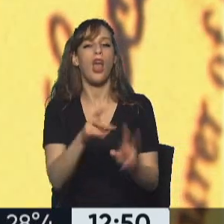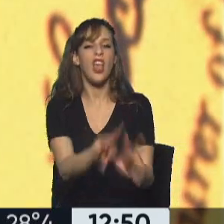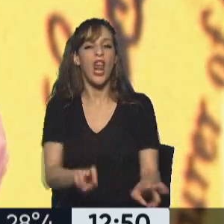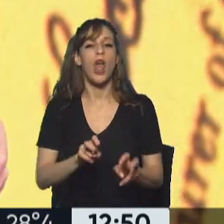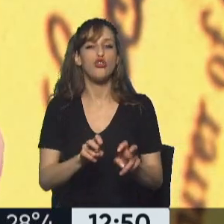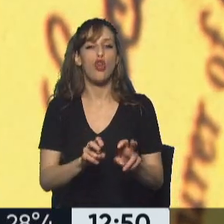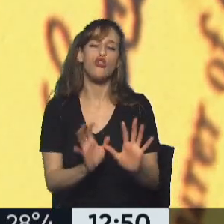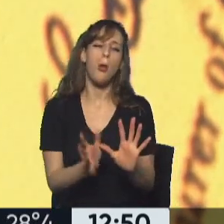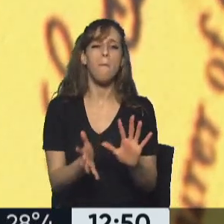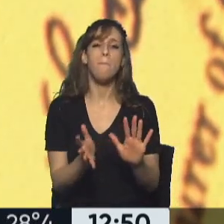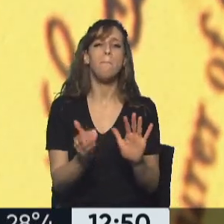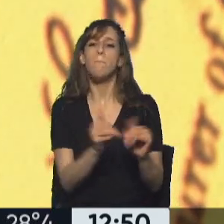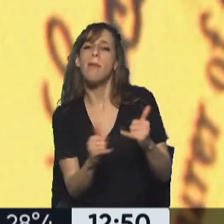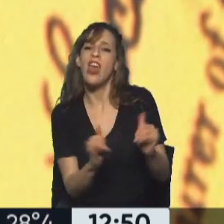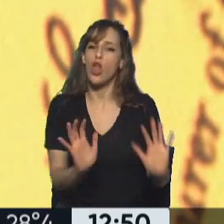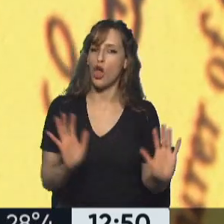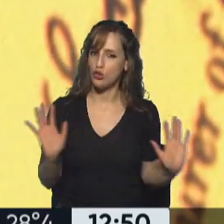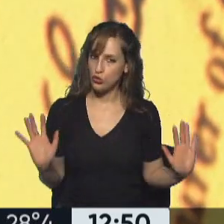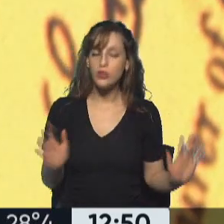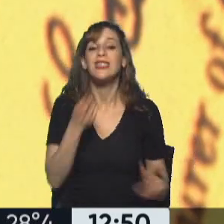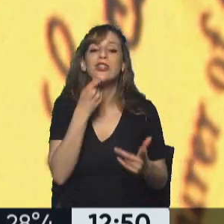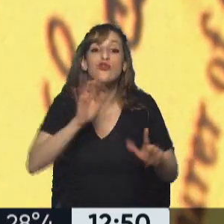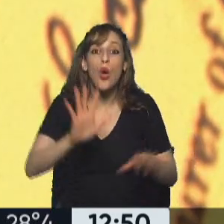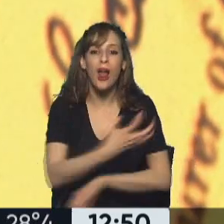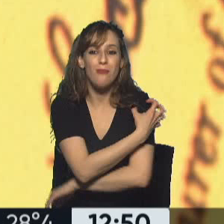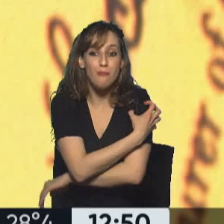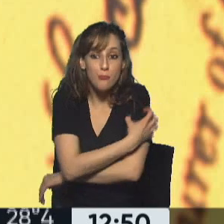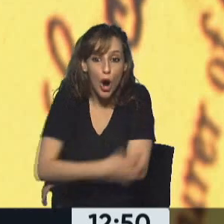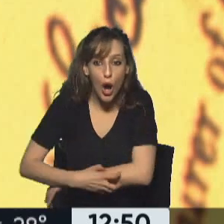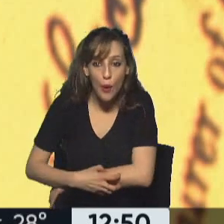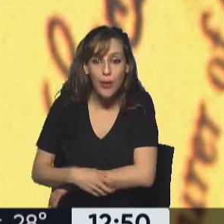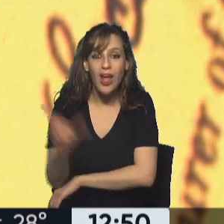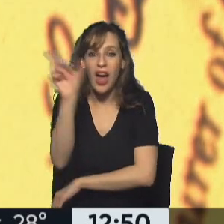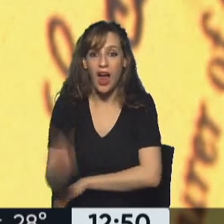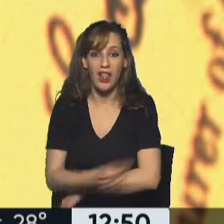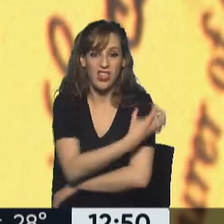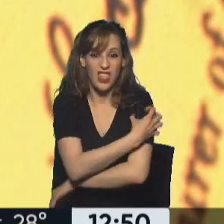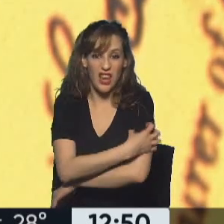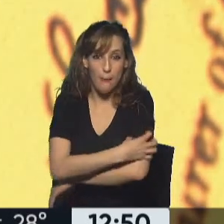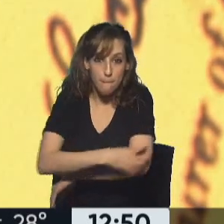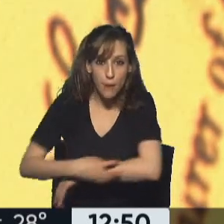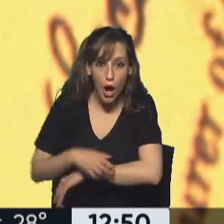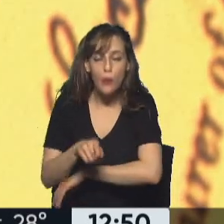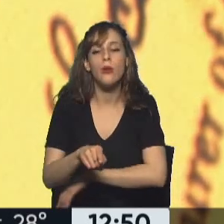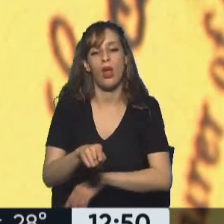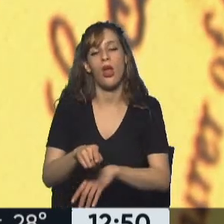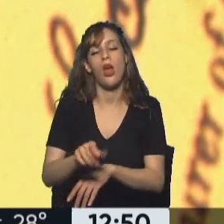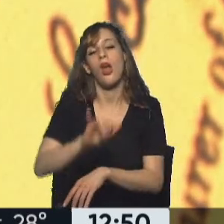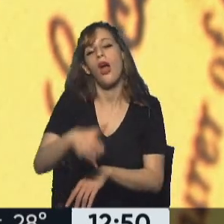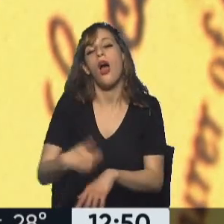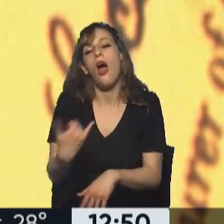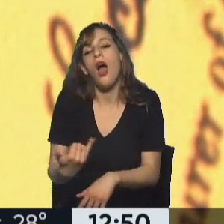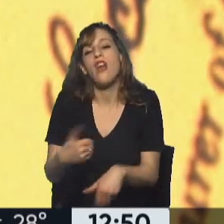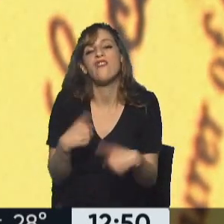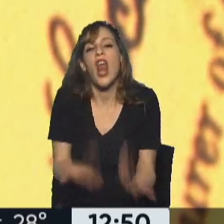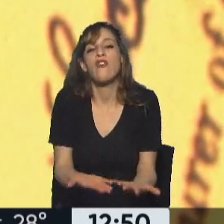considero un país ingresos medios si nos considerar un país pobre nos hubiera incluido dentro de por ejemplo estas cláusulas vuestros beneficios para los países